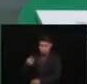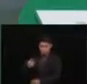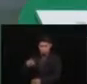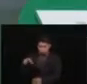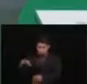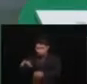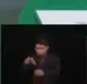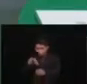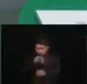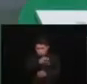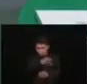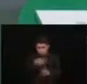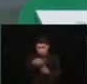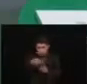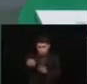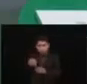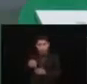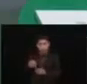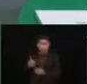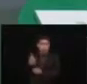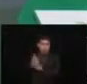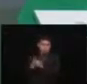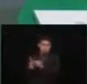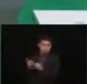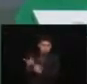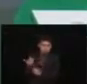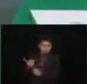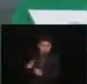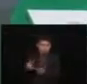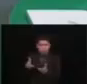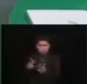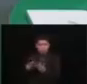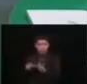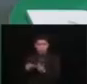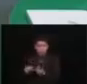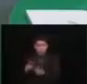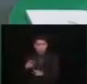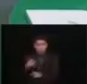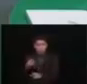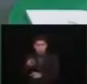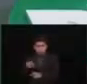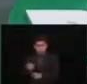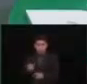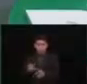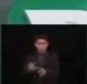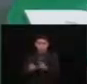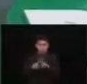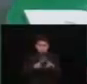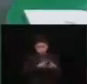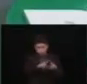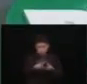de organizaciones que en los últimos años se han mantenido en el PRI, a pesar de los